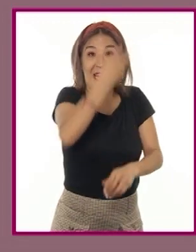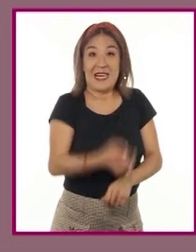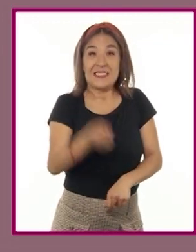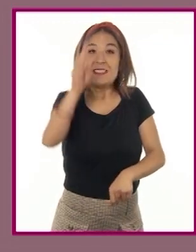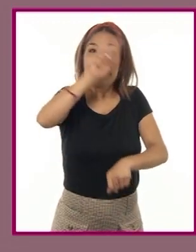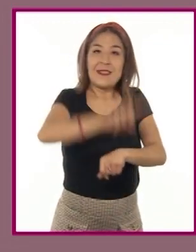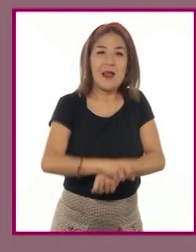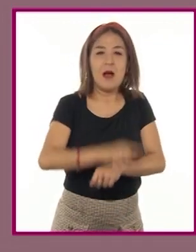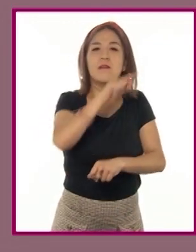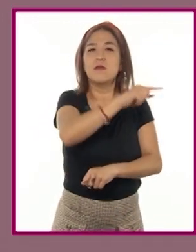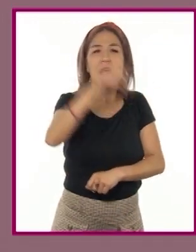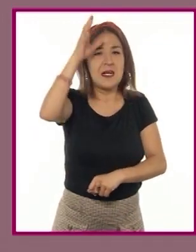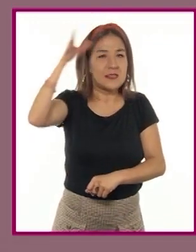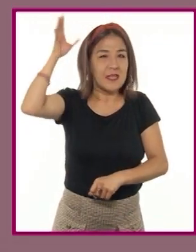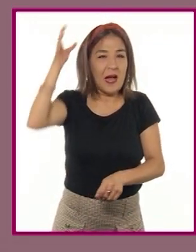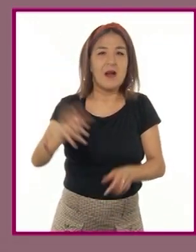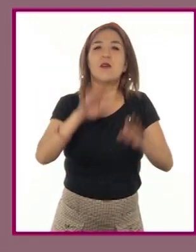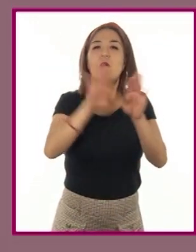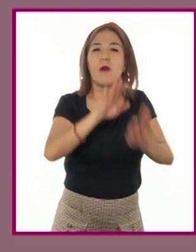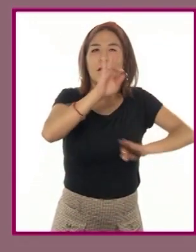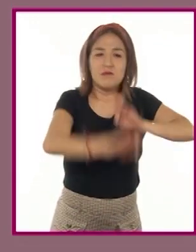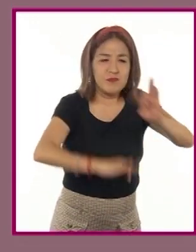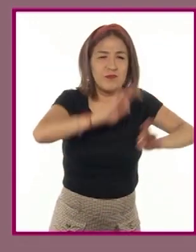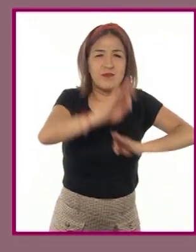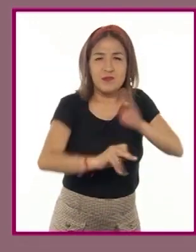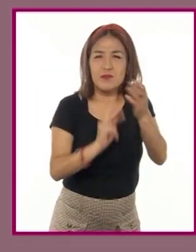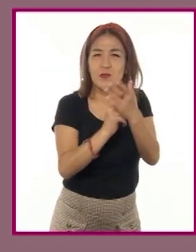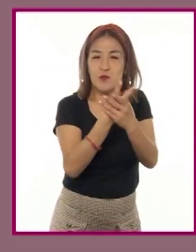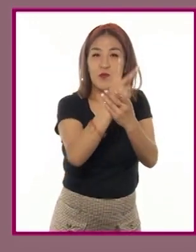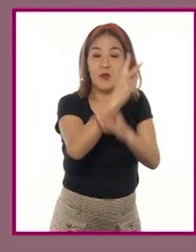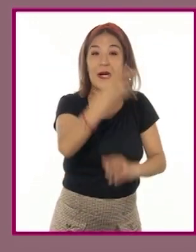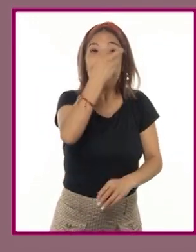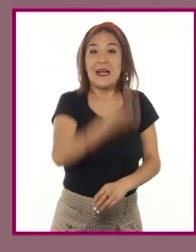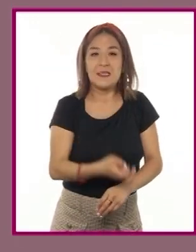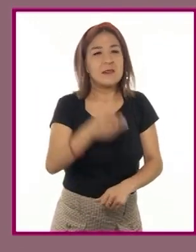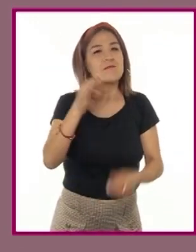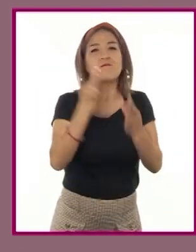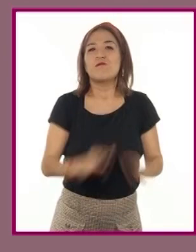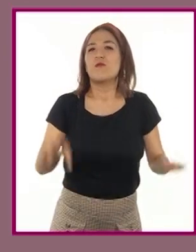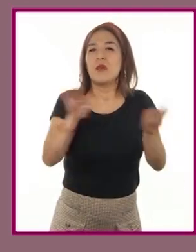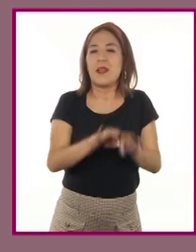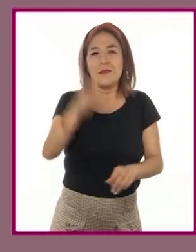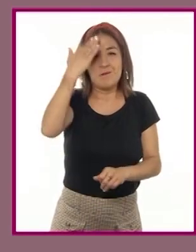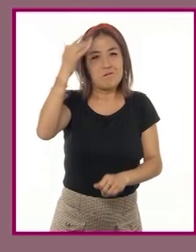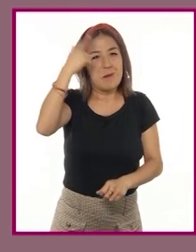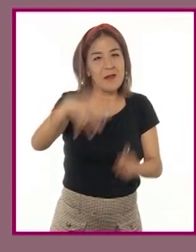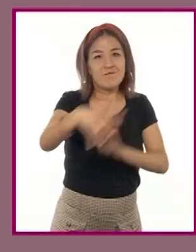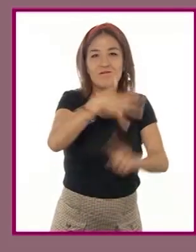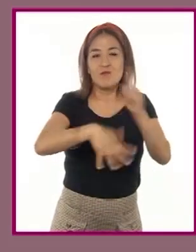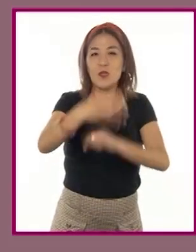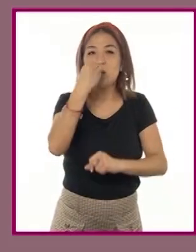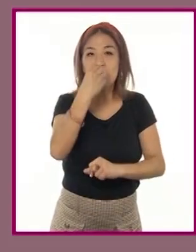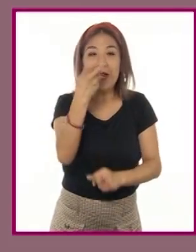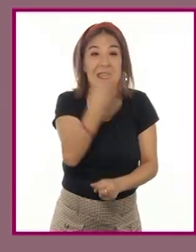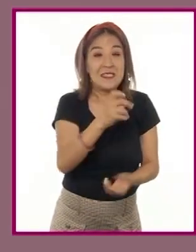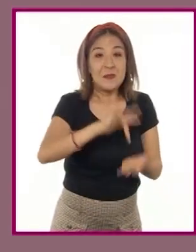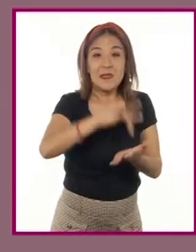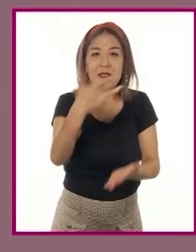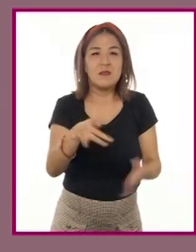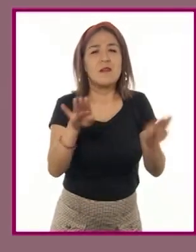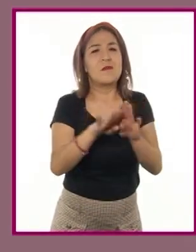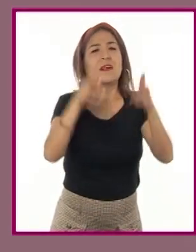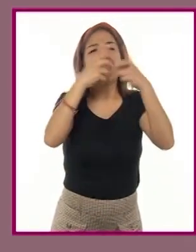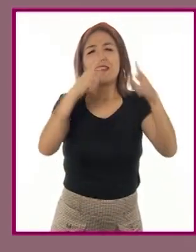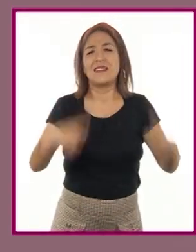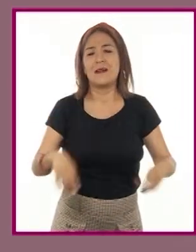los aztecas se dedicaron a cultivar y cosechar el maíz, convirtiéndose en el pilar de su alimentación. Gracias a eso, lograron un desarrollo